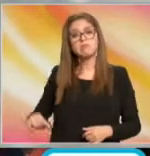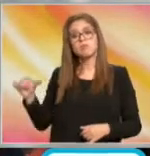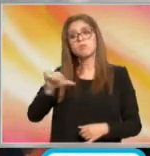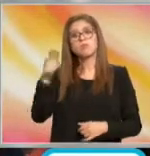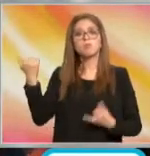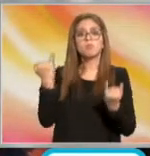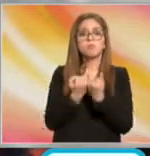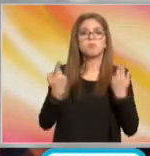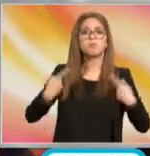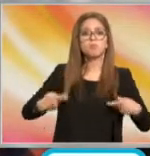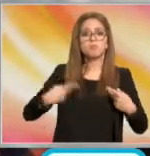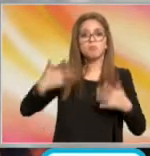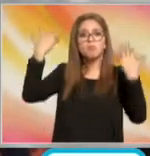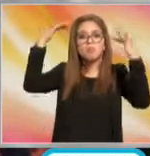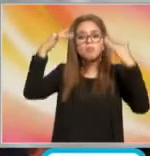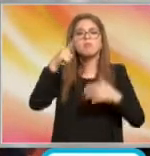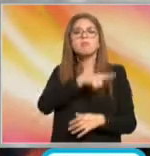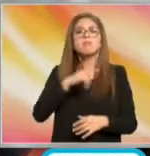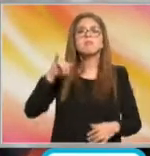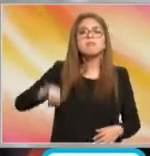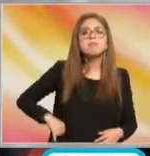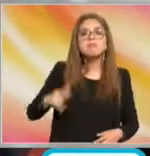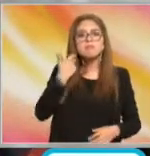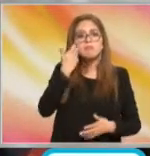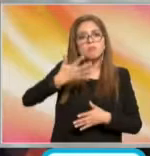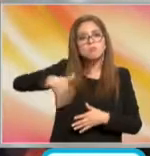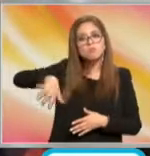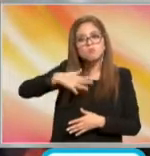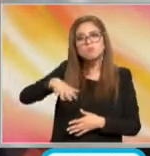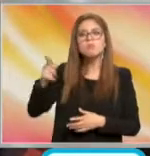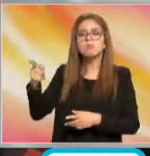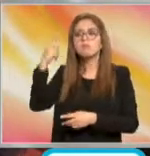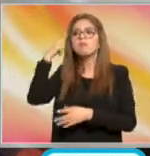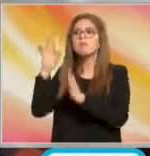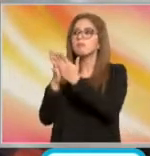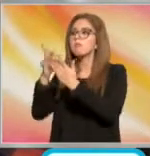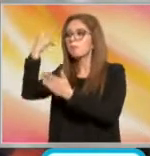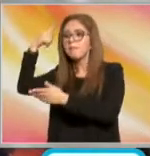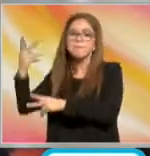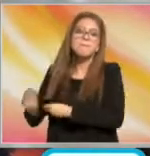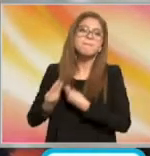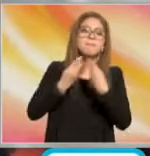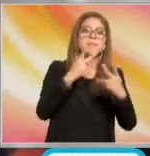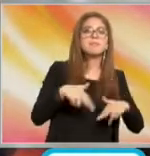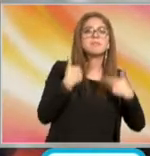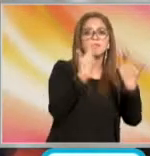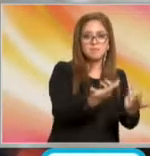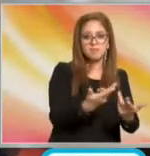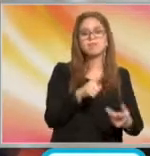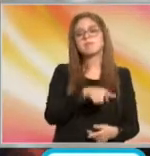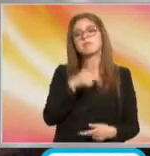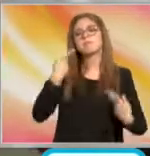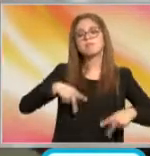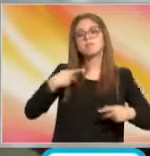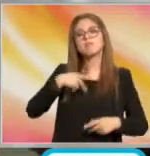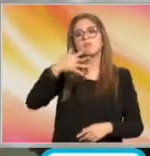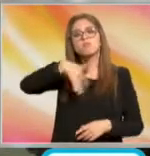recordarlo o buscar un libro que regalar. Generalmente buscan a Rulfo.